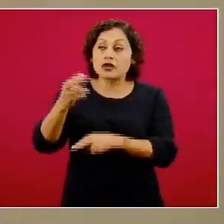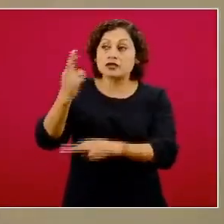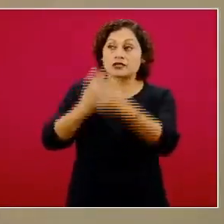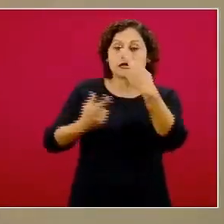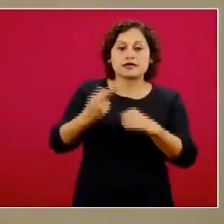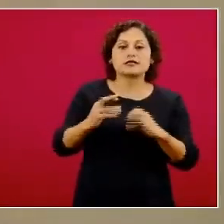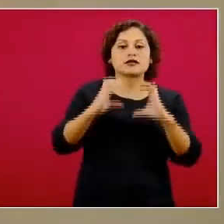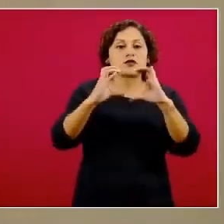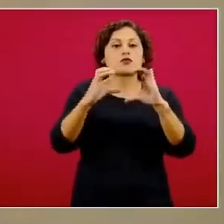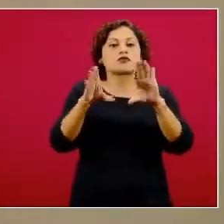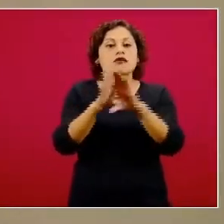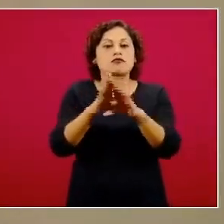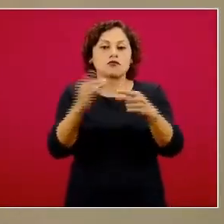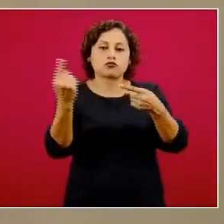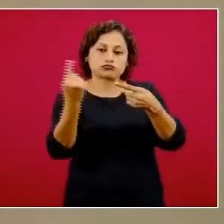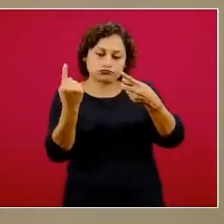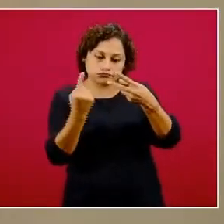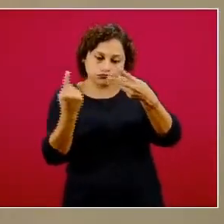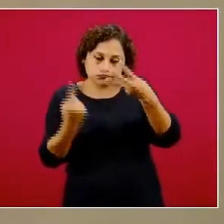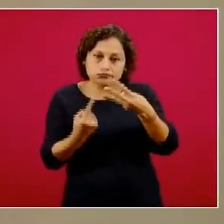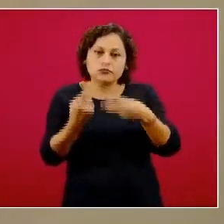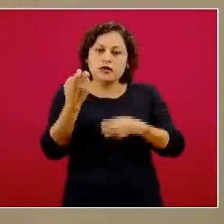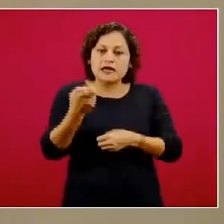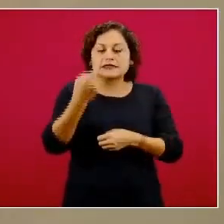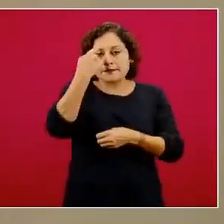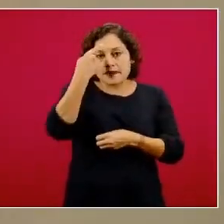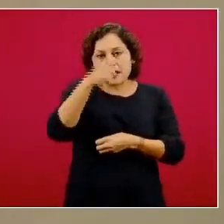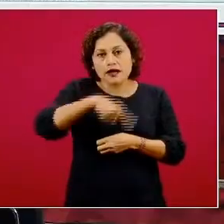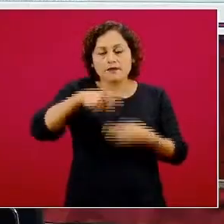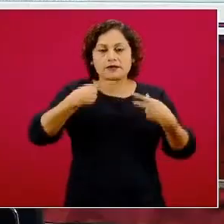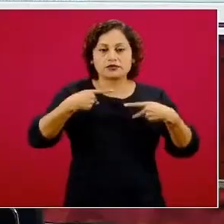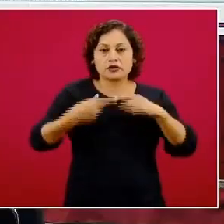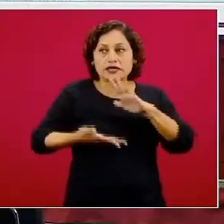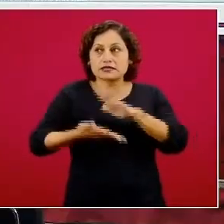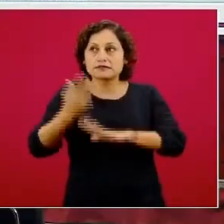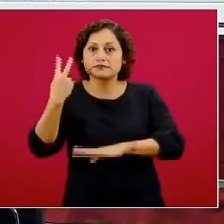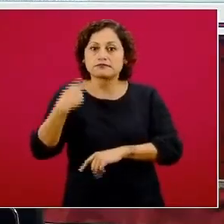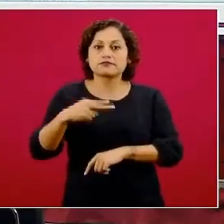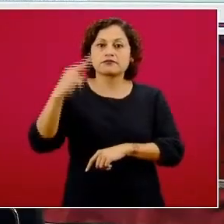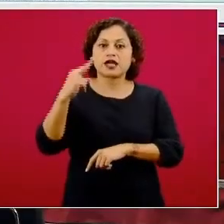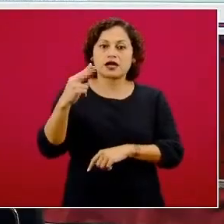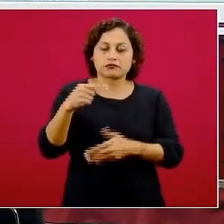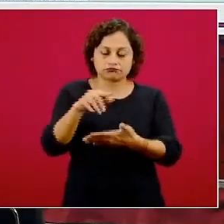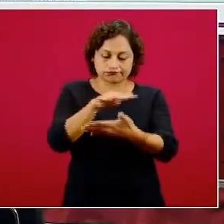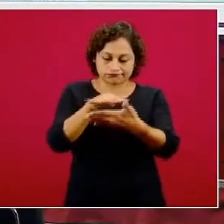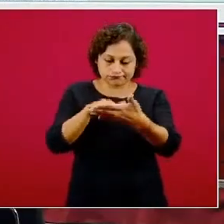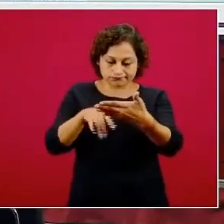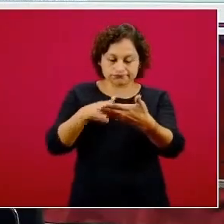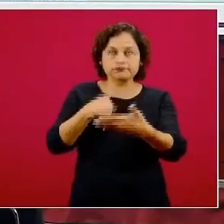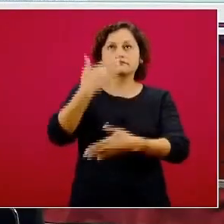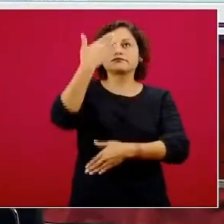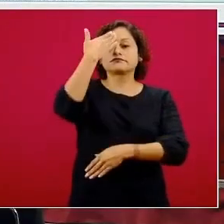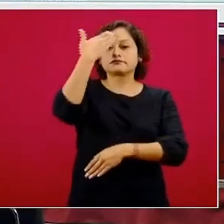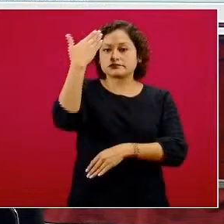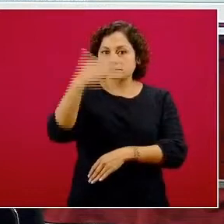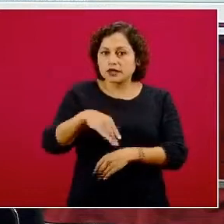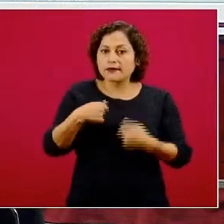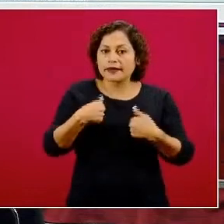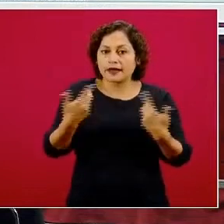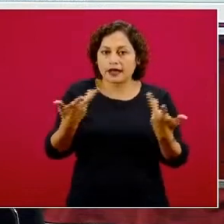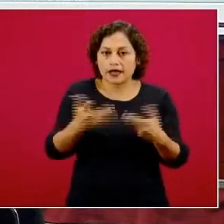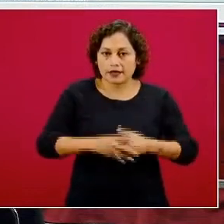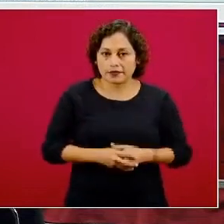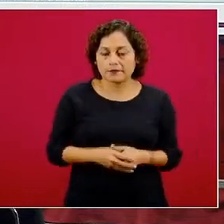el contexto de los riesgos para su salud. Entonces, estos avisos también han sido emitidos a través de nuestra unidad